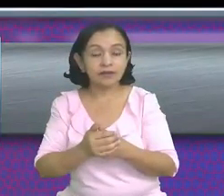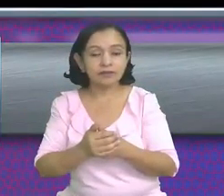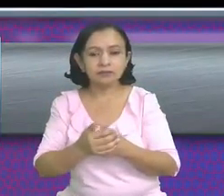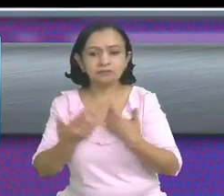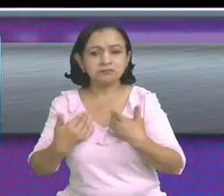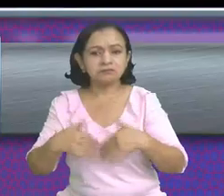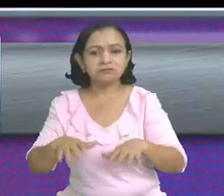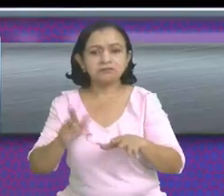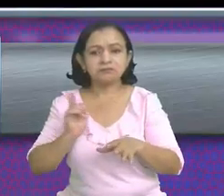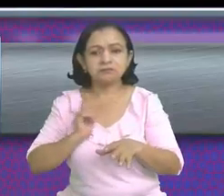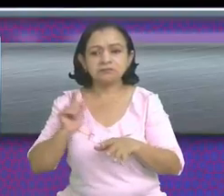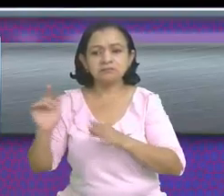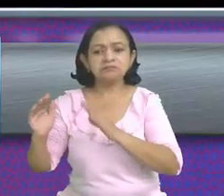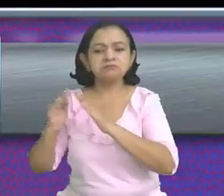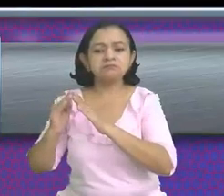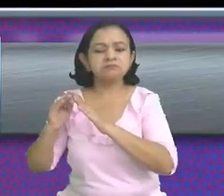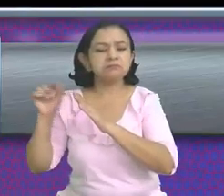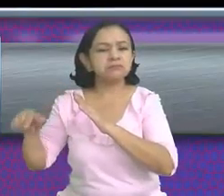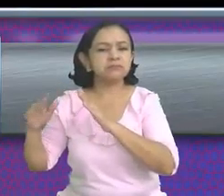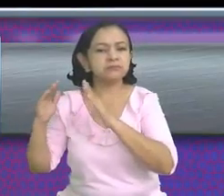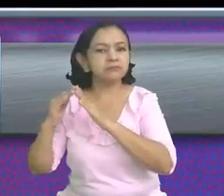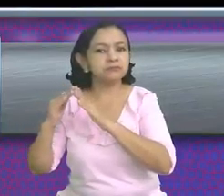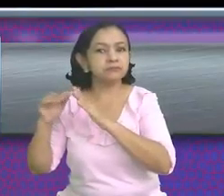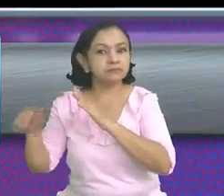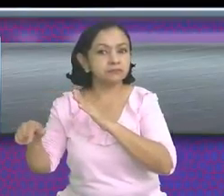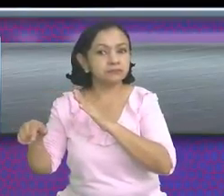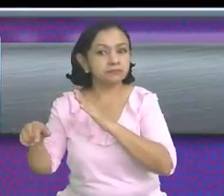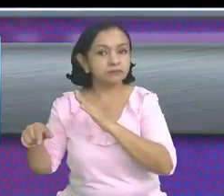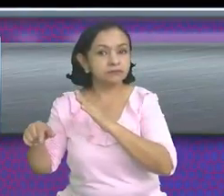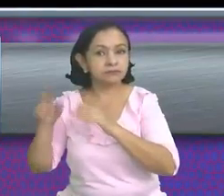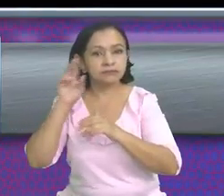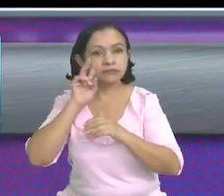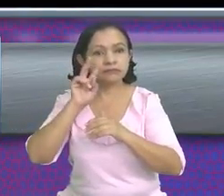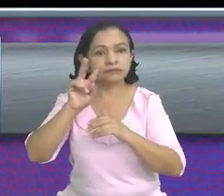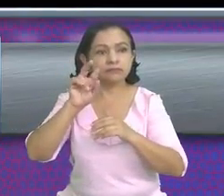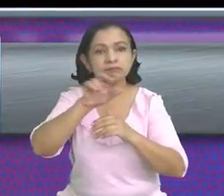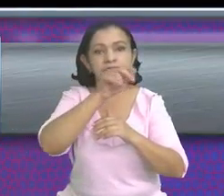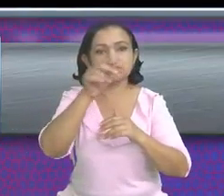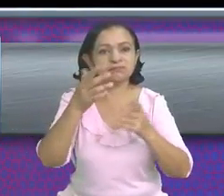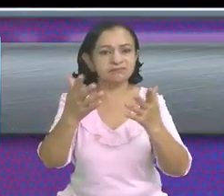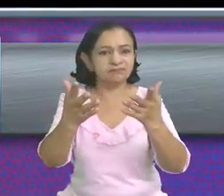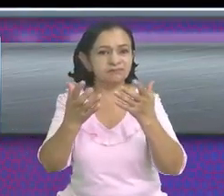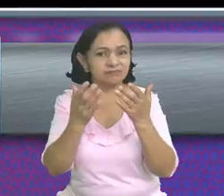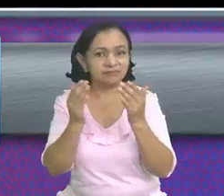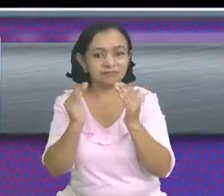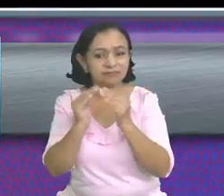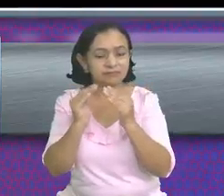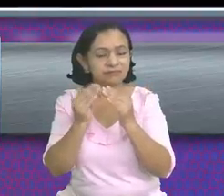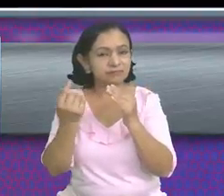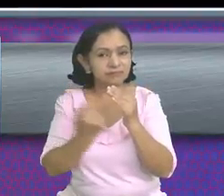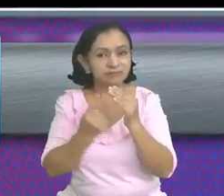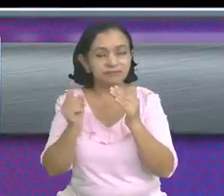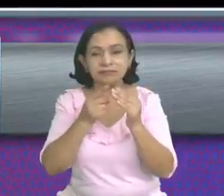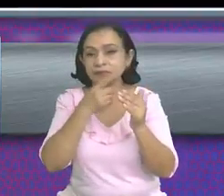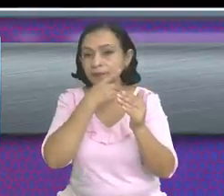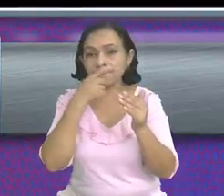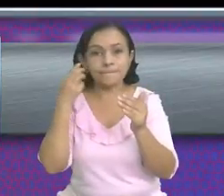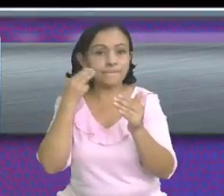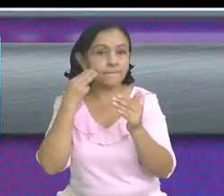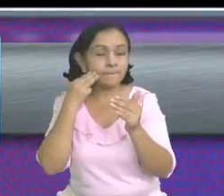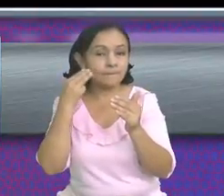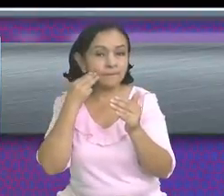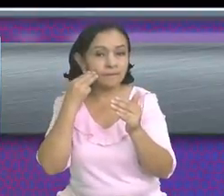tranquilos porque tenemos a los hijos en la casa, pero a esta edad ya los muchachos empiezan a ver hacia afuera, ya no quieren ver tanto hacia adentro. Si la madre o el padre eran